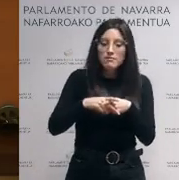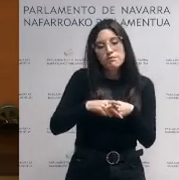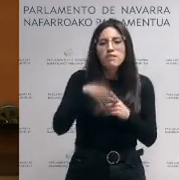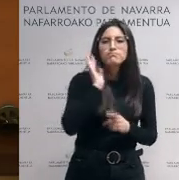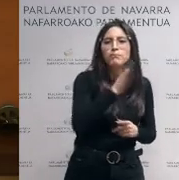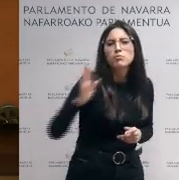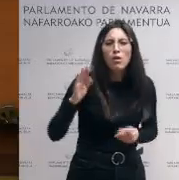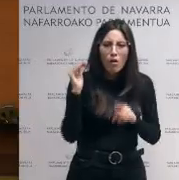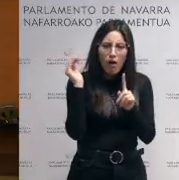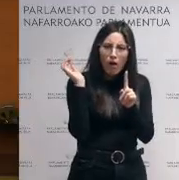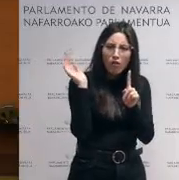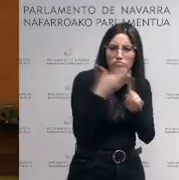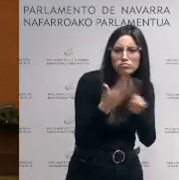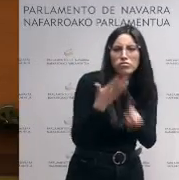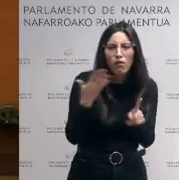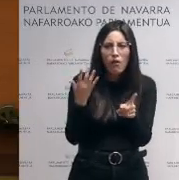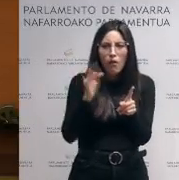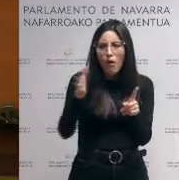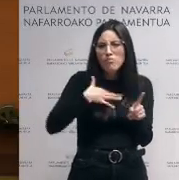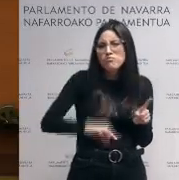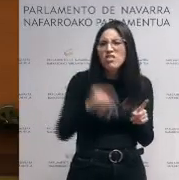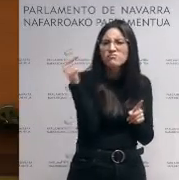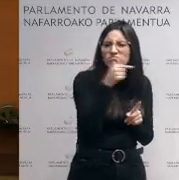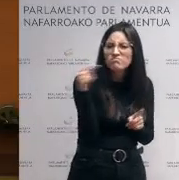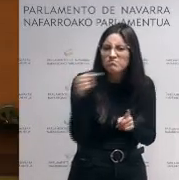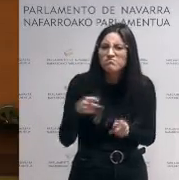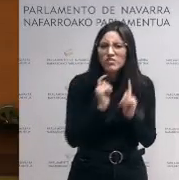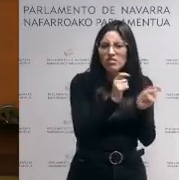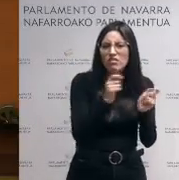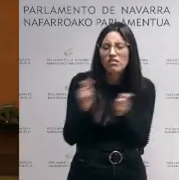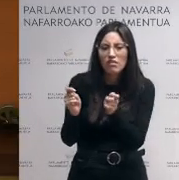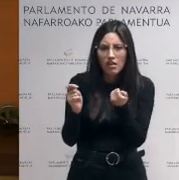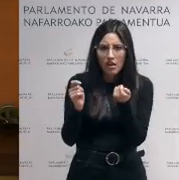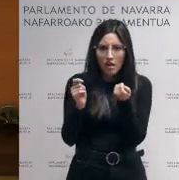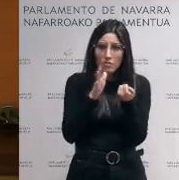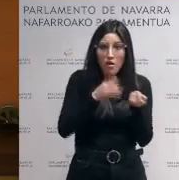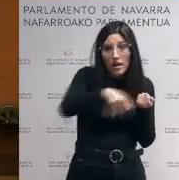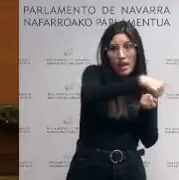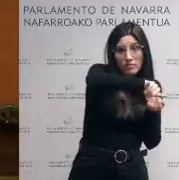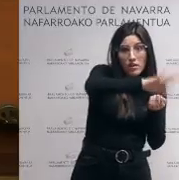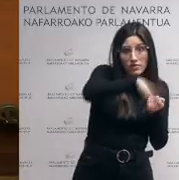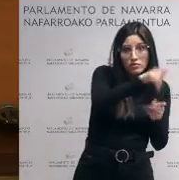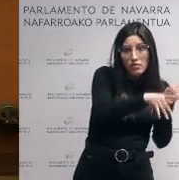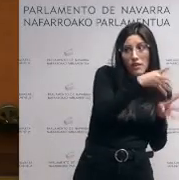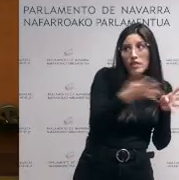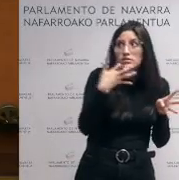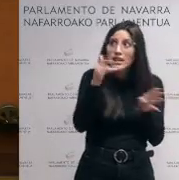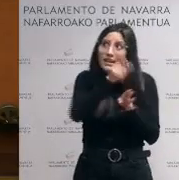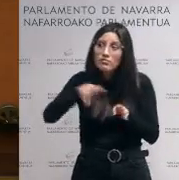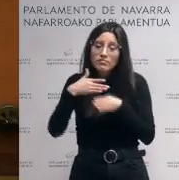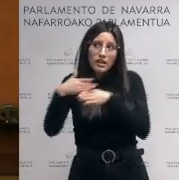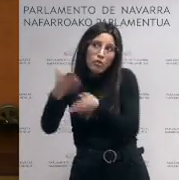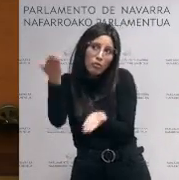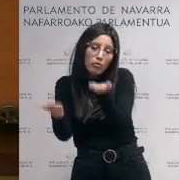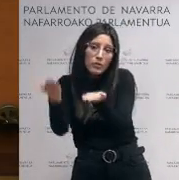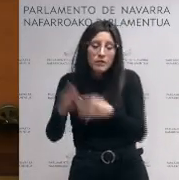castiga, que perjudica a los ciudadanos cuando se comparan con otros. En Navarra hay miles de personas